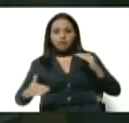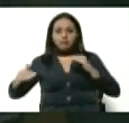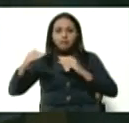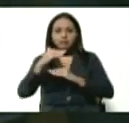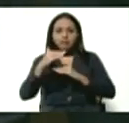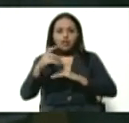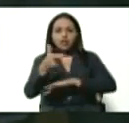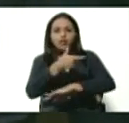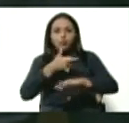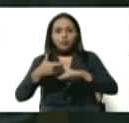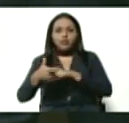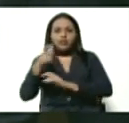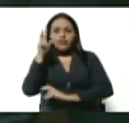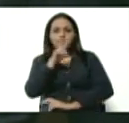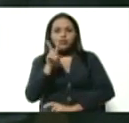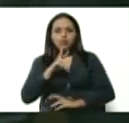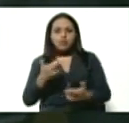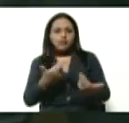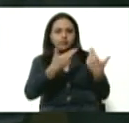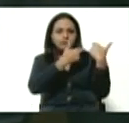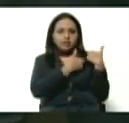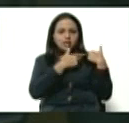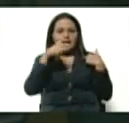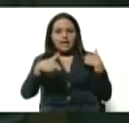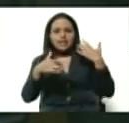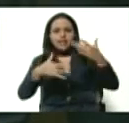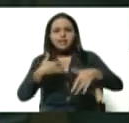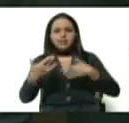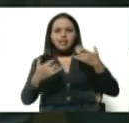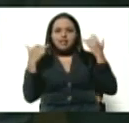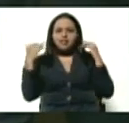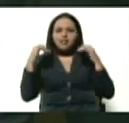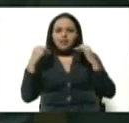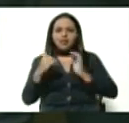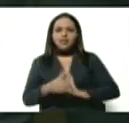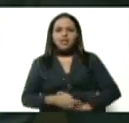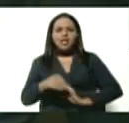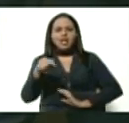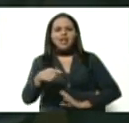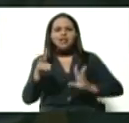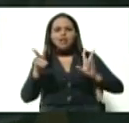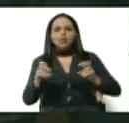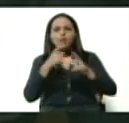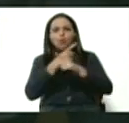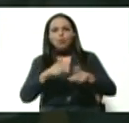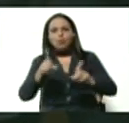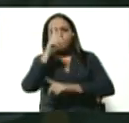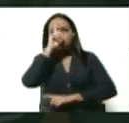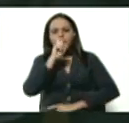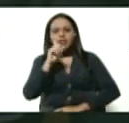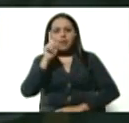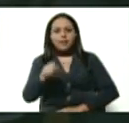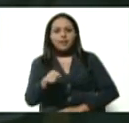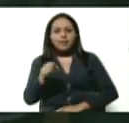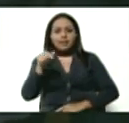Venezuela en este acto de celebración de este nuevo aniversario y con este libro